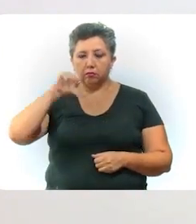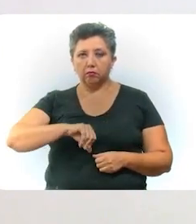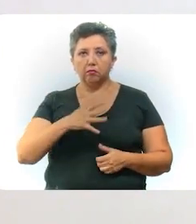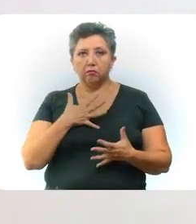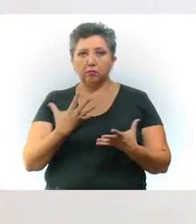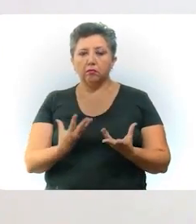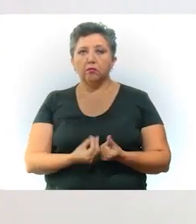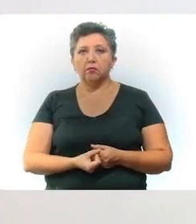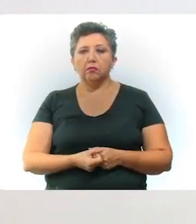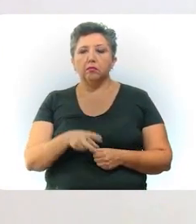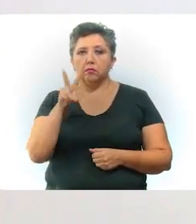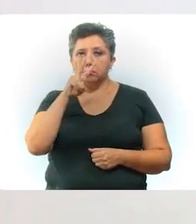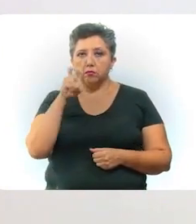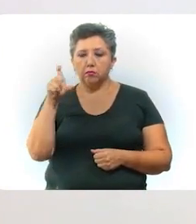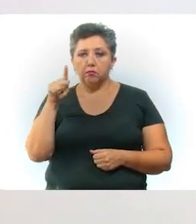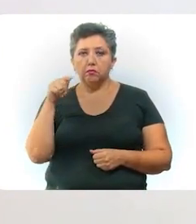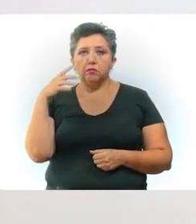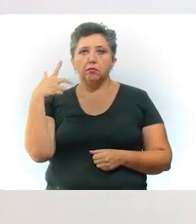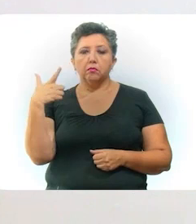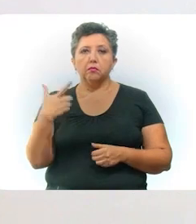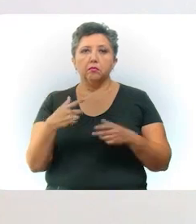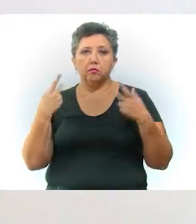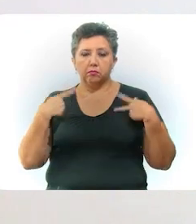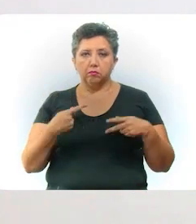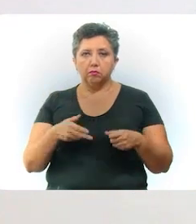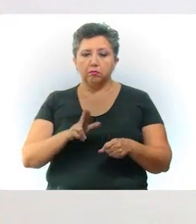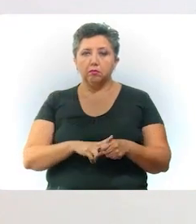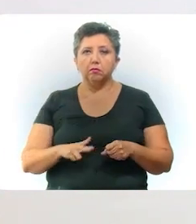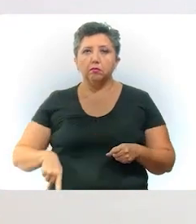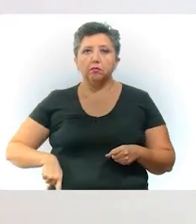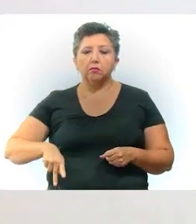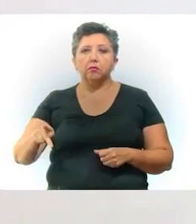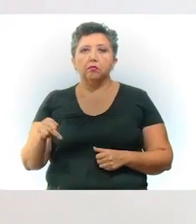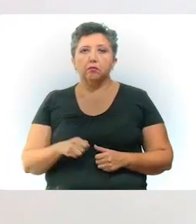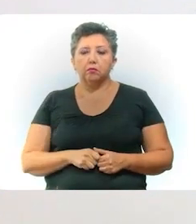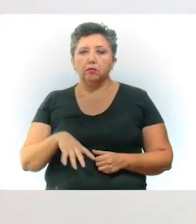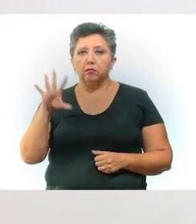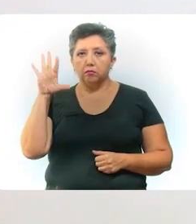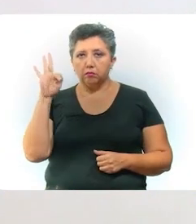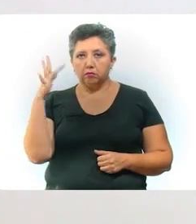El día de hoy tenemos 277 pacientes en hospitales públicos.